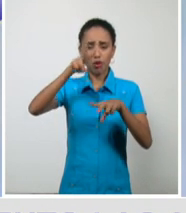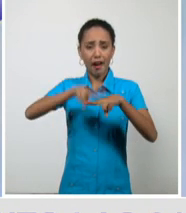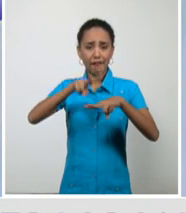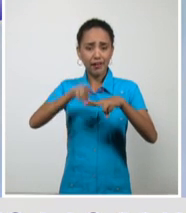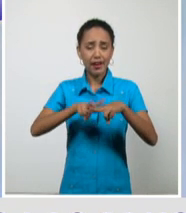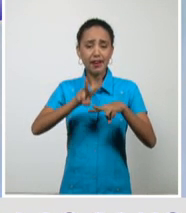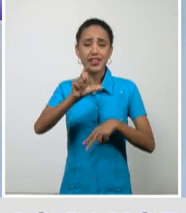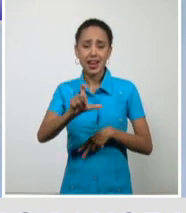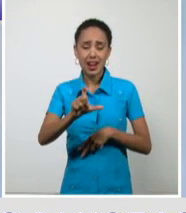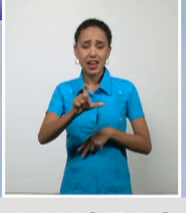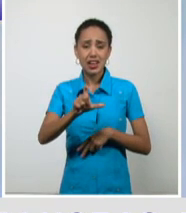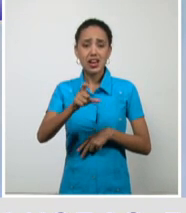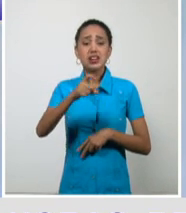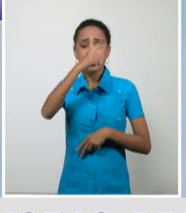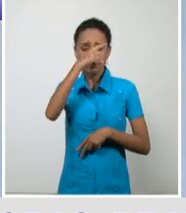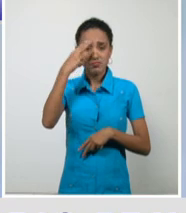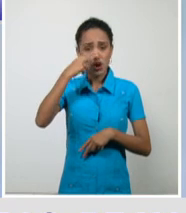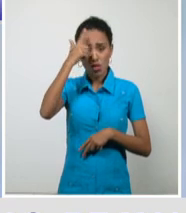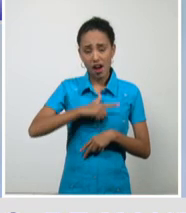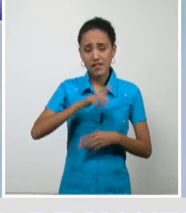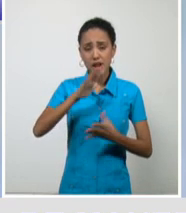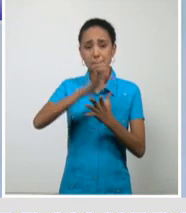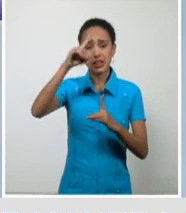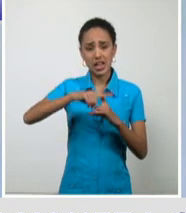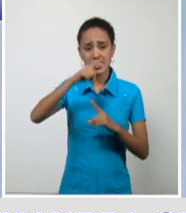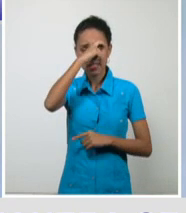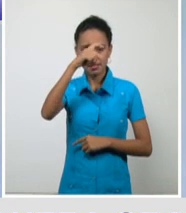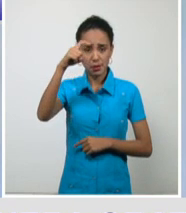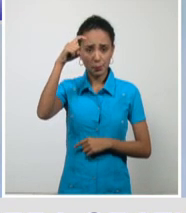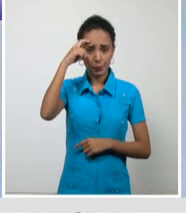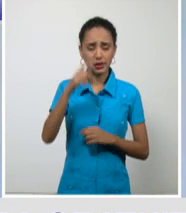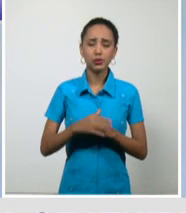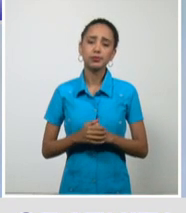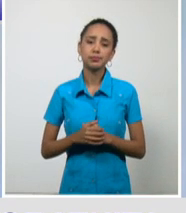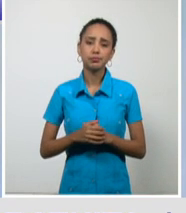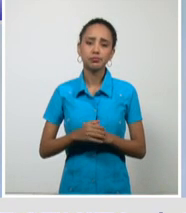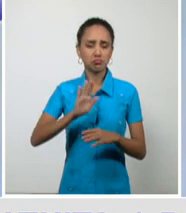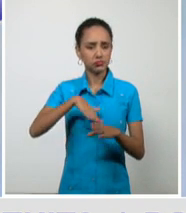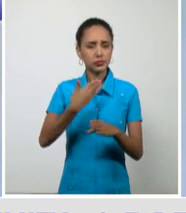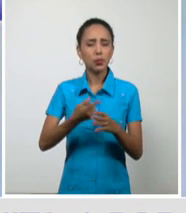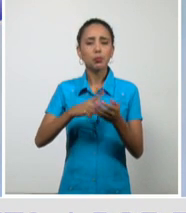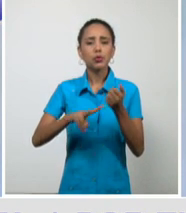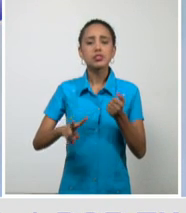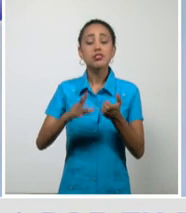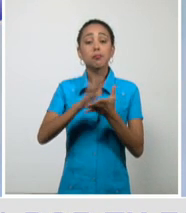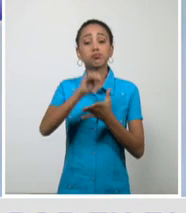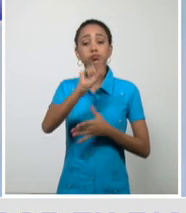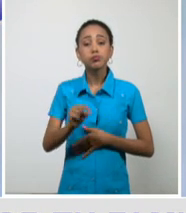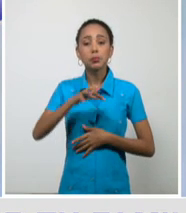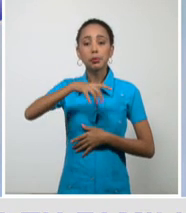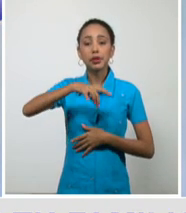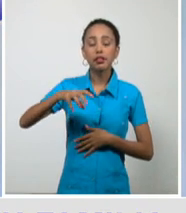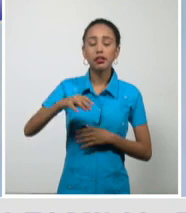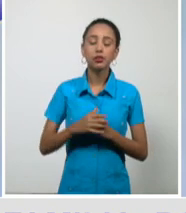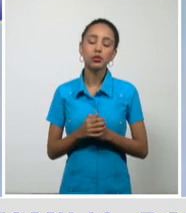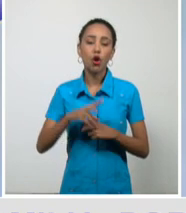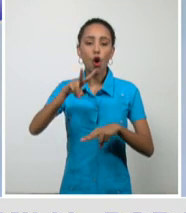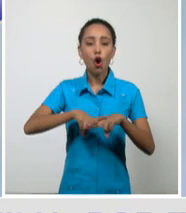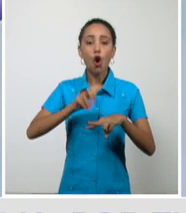Ciego de Ávila, Matanzas, Santi Espíritus. Le sigue la provincia de Mayabeque, Pinar del Río,